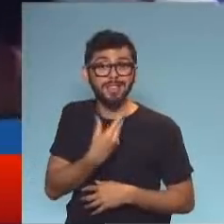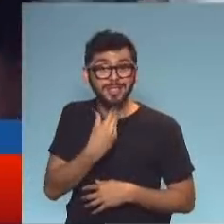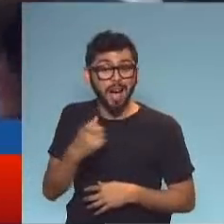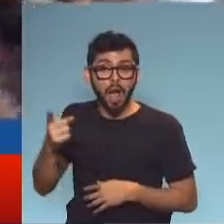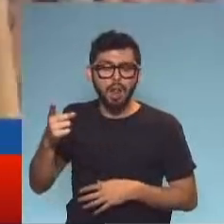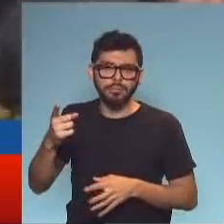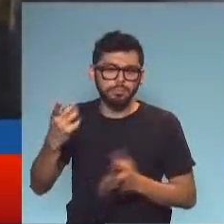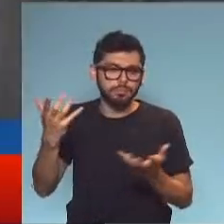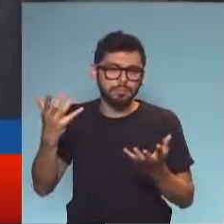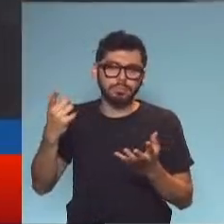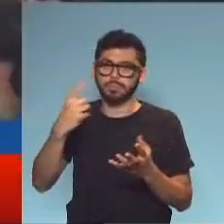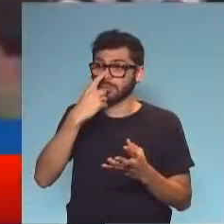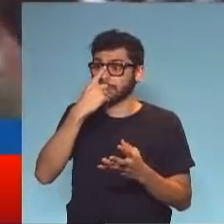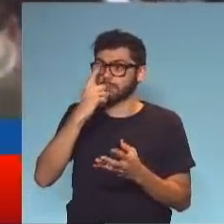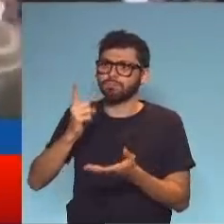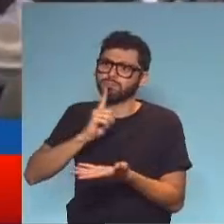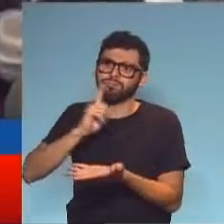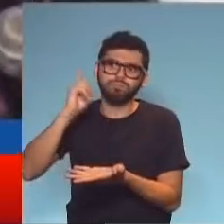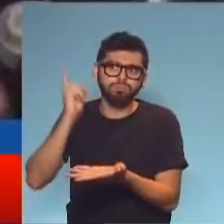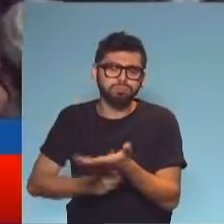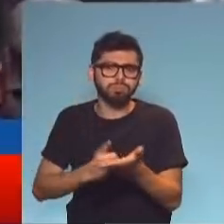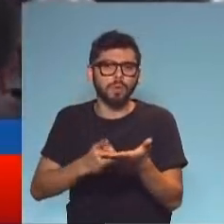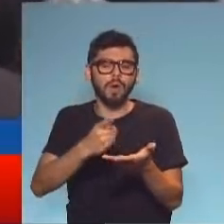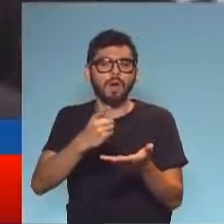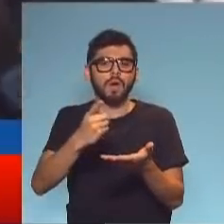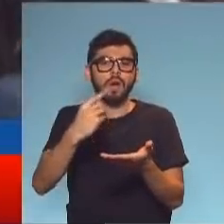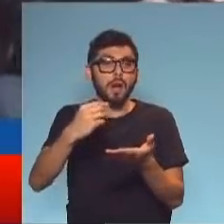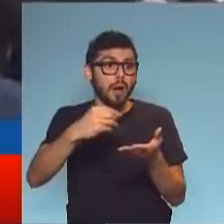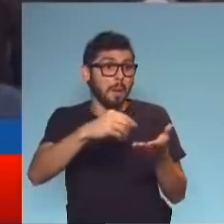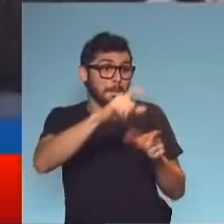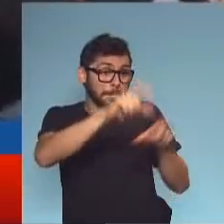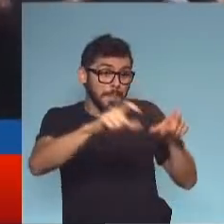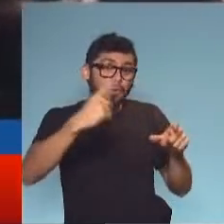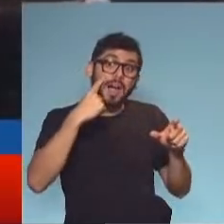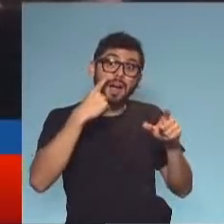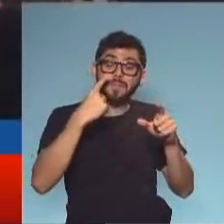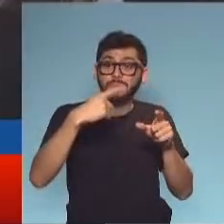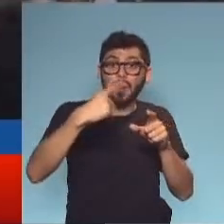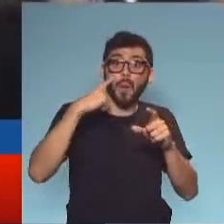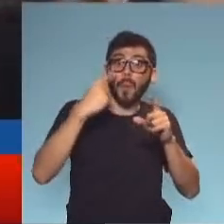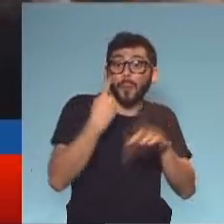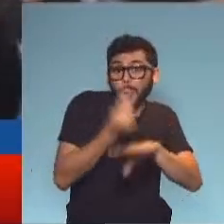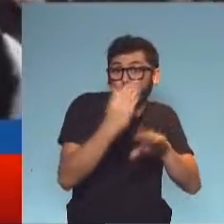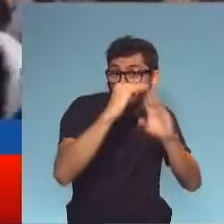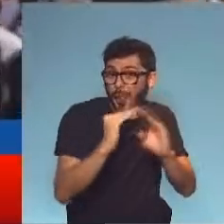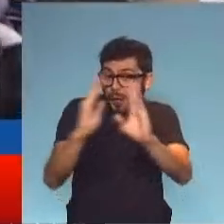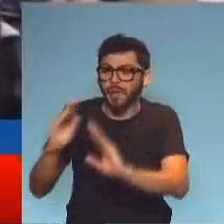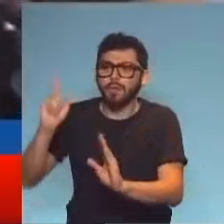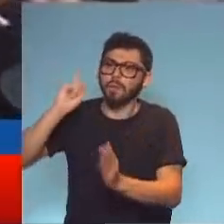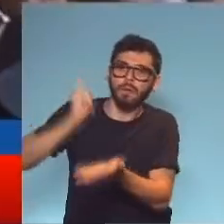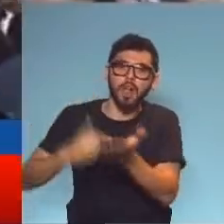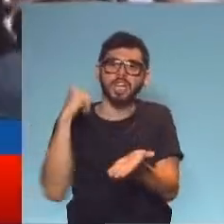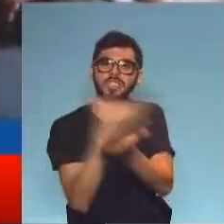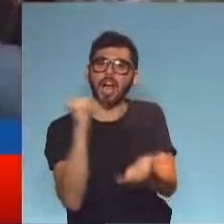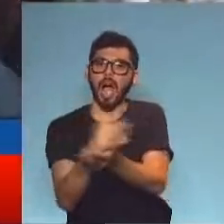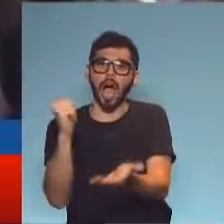avanzó en habilitar el desalojo de palestinos de sus viviendas por pedido justamente